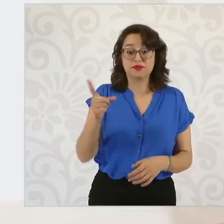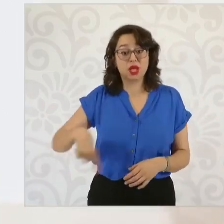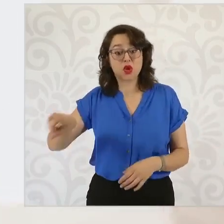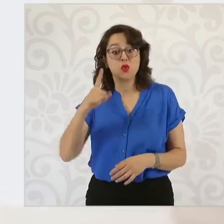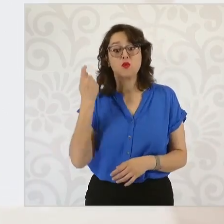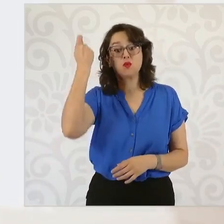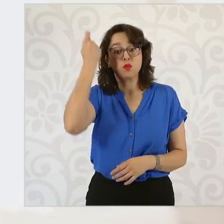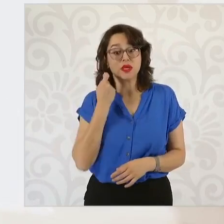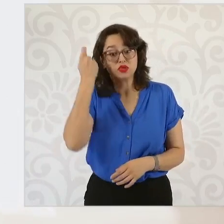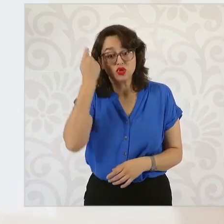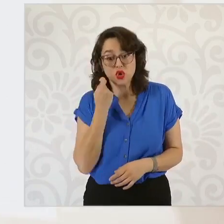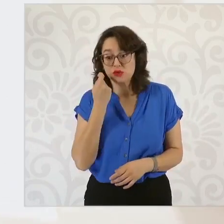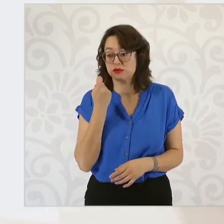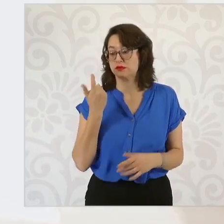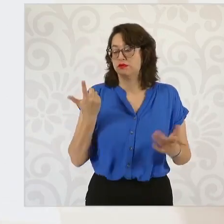si ganan